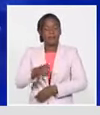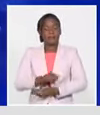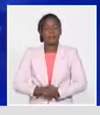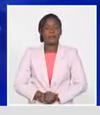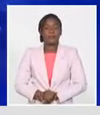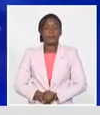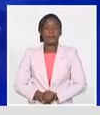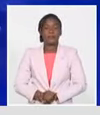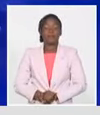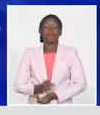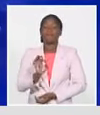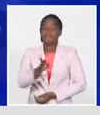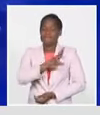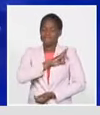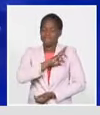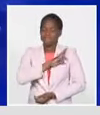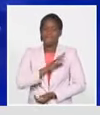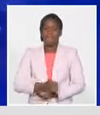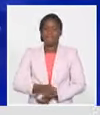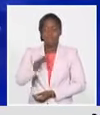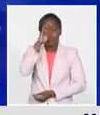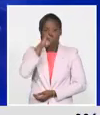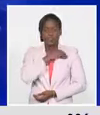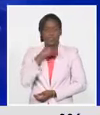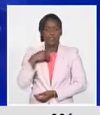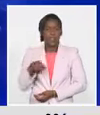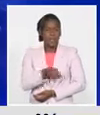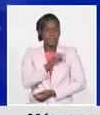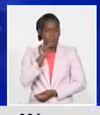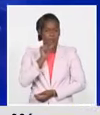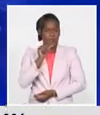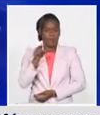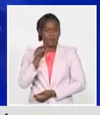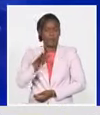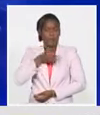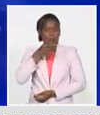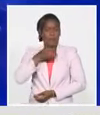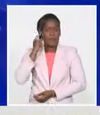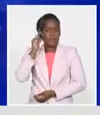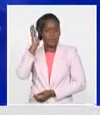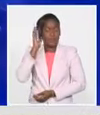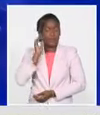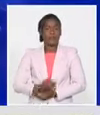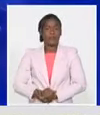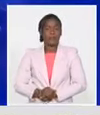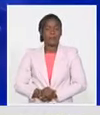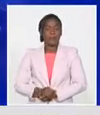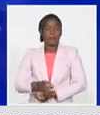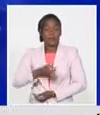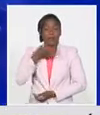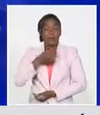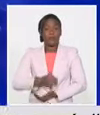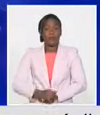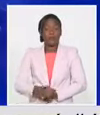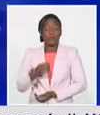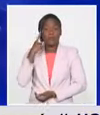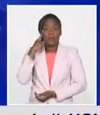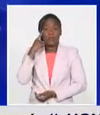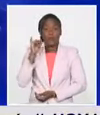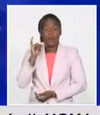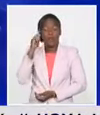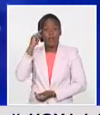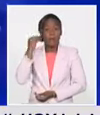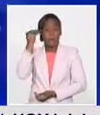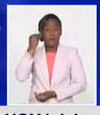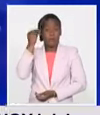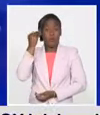Francisco Durán García, director nacional de epidemiología de nuestro país, hablaba de la preocupación con esta provincia de Granma. La